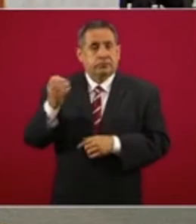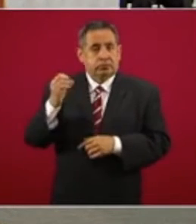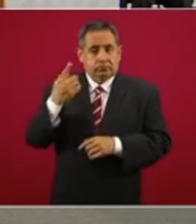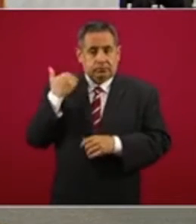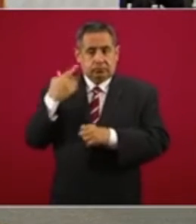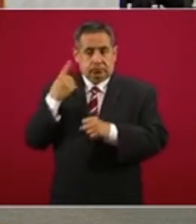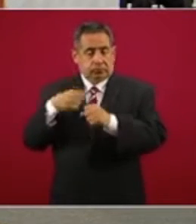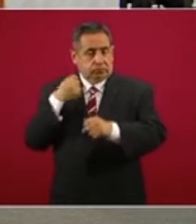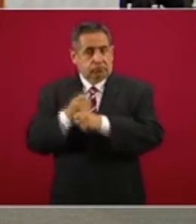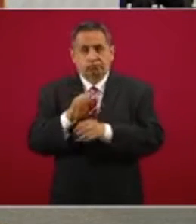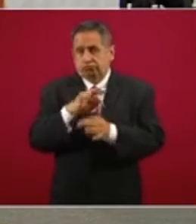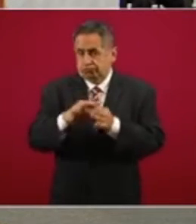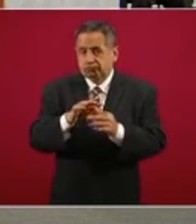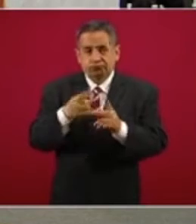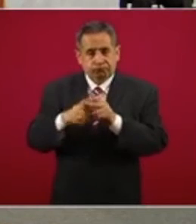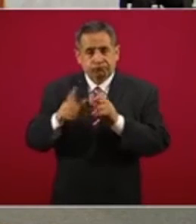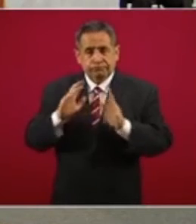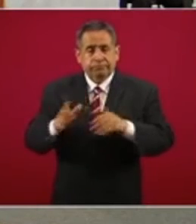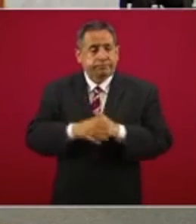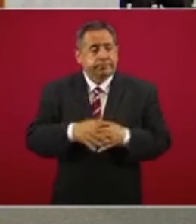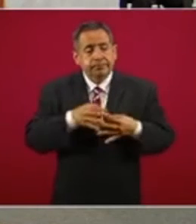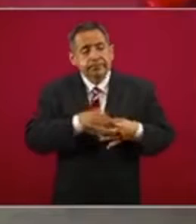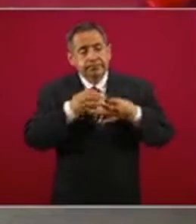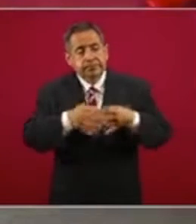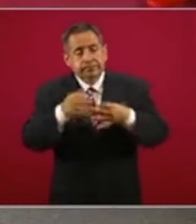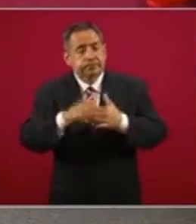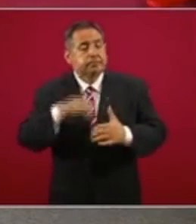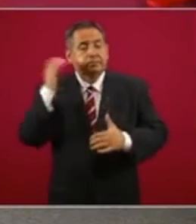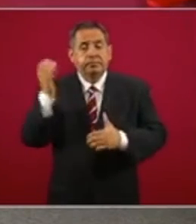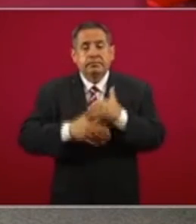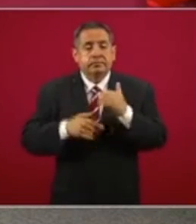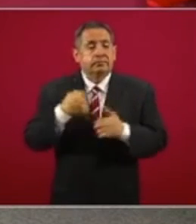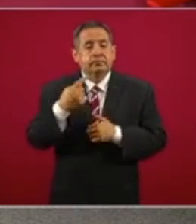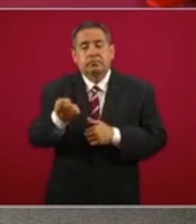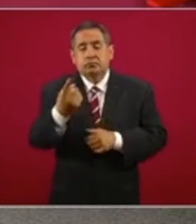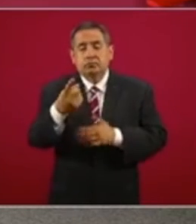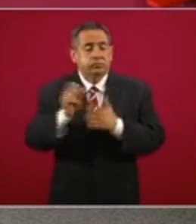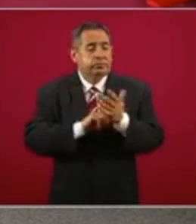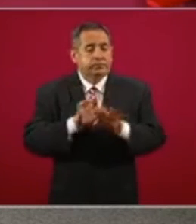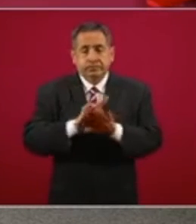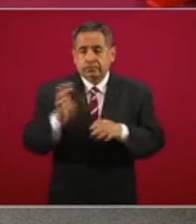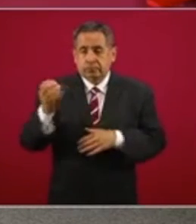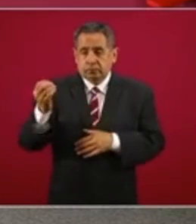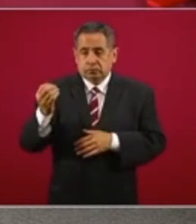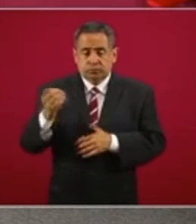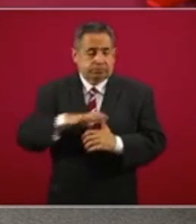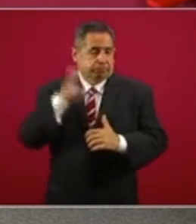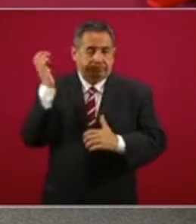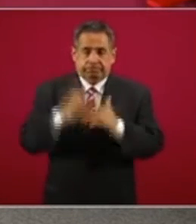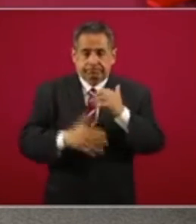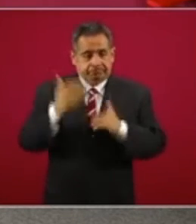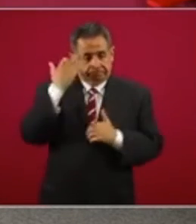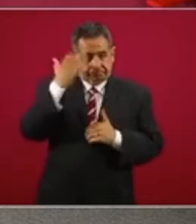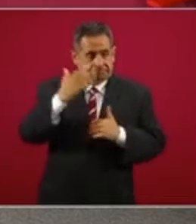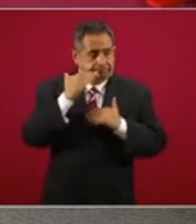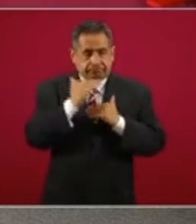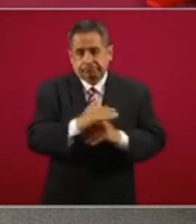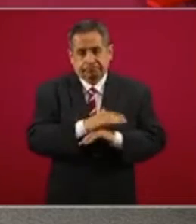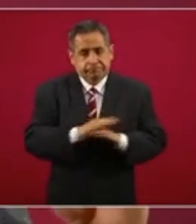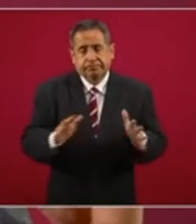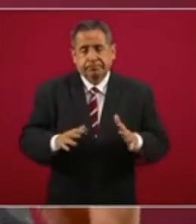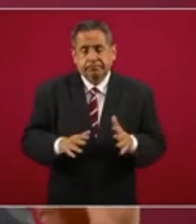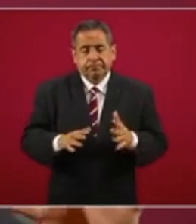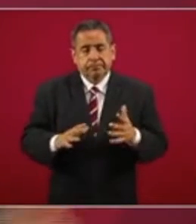año pasado y la prórroga concluye el próximo mes octubre estamos recibiendo